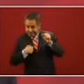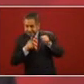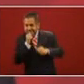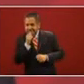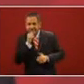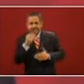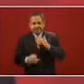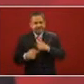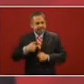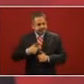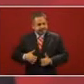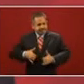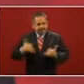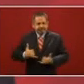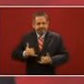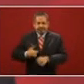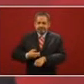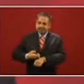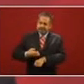Soy perseverante.